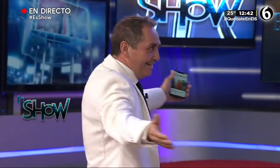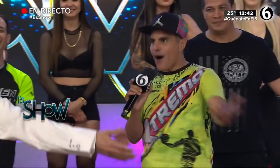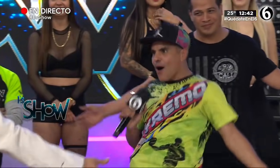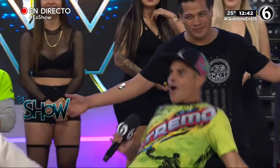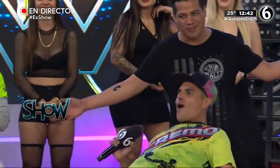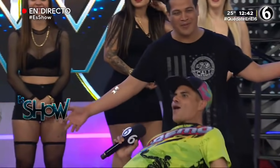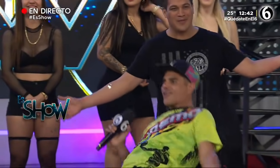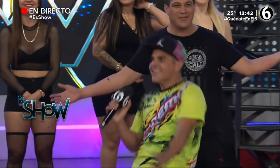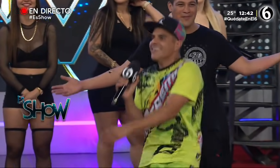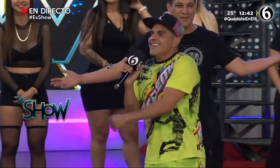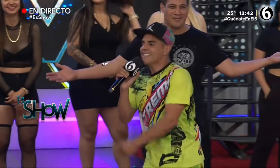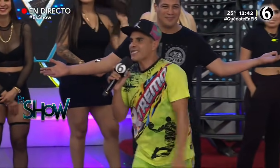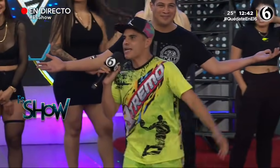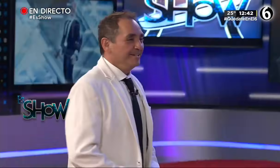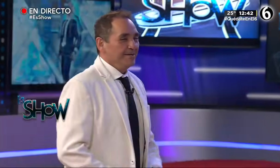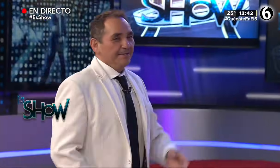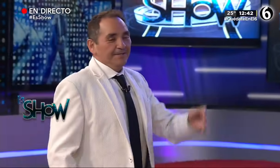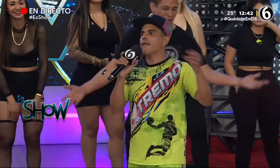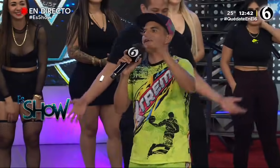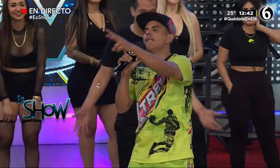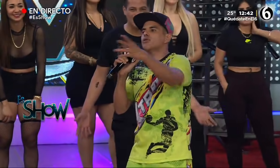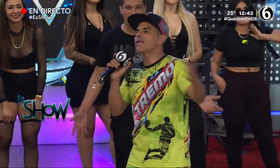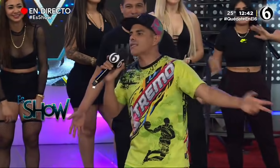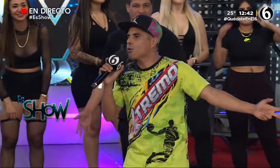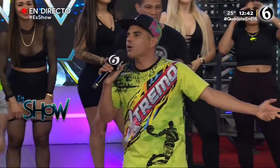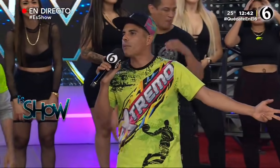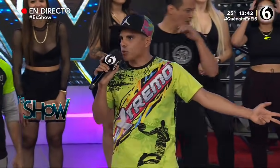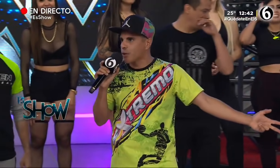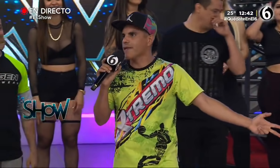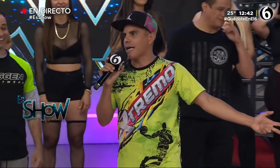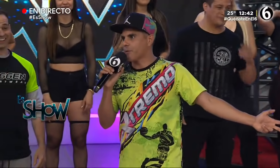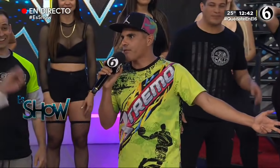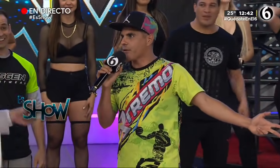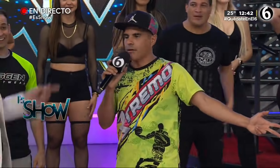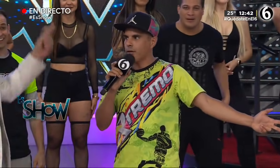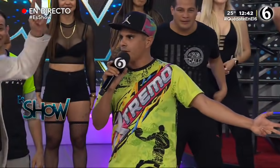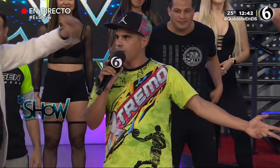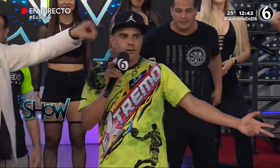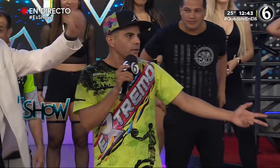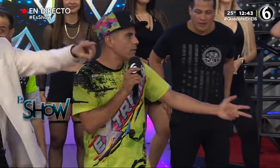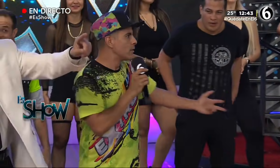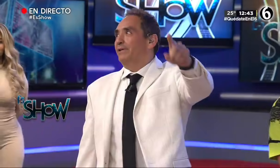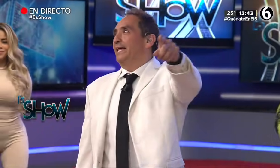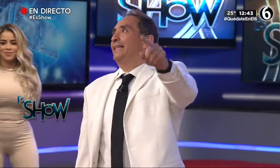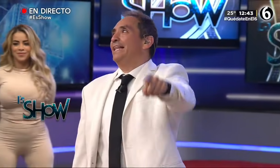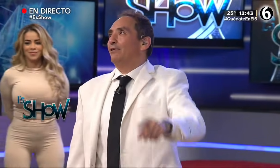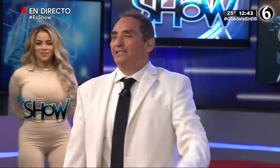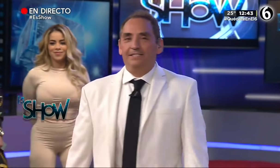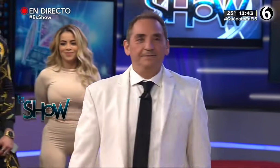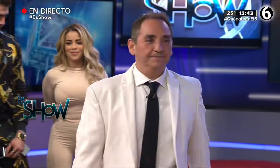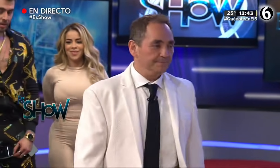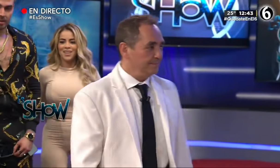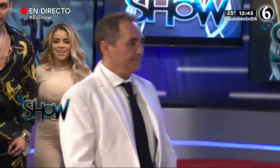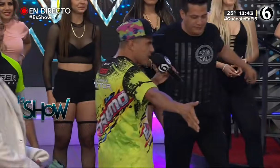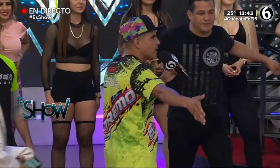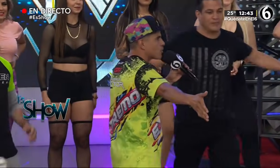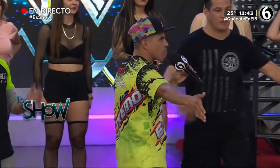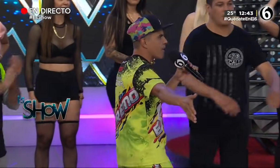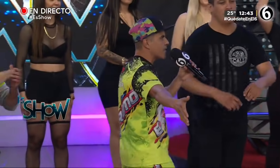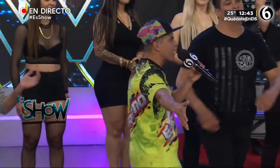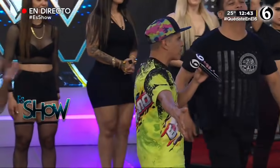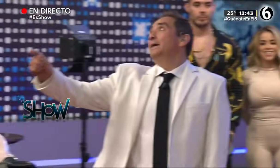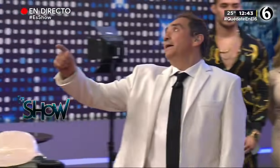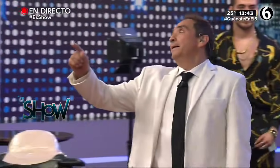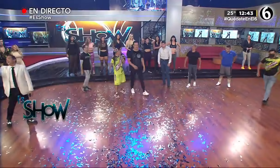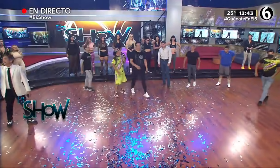¡Por favor! Señor Chana, tienes una segunda oportunidad. Claro, segunda oportunidad. Segunda oportunidad. Sí. Amacíse una